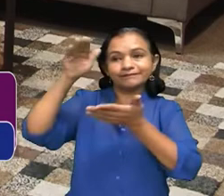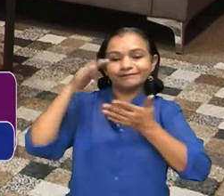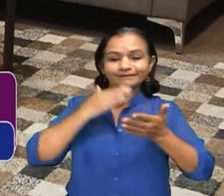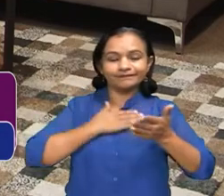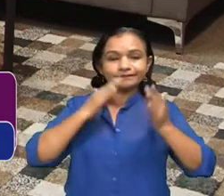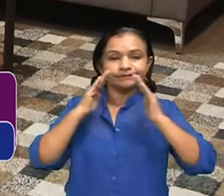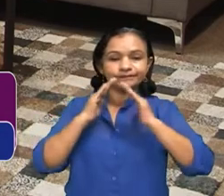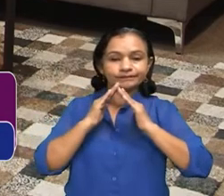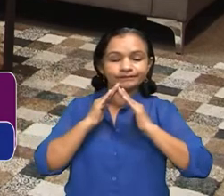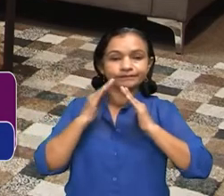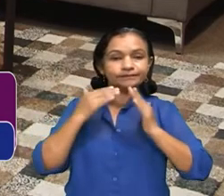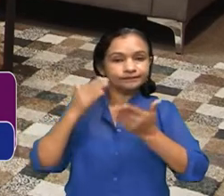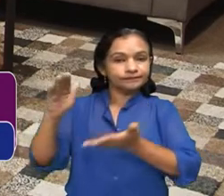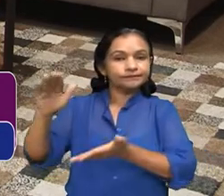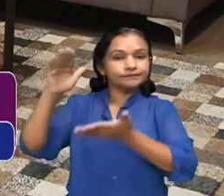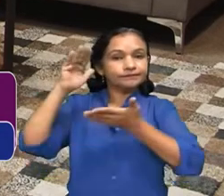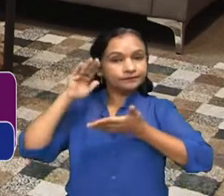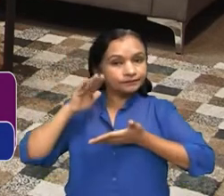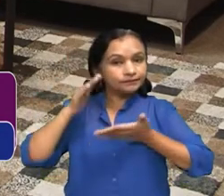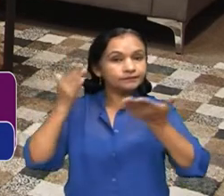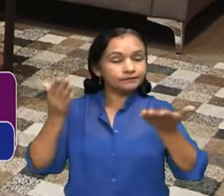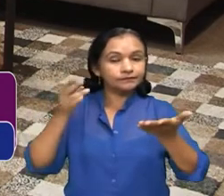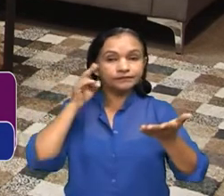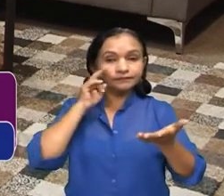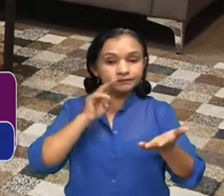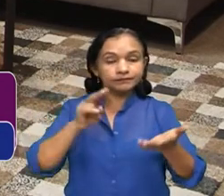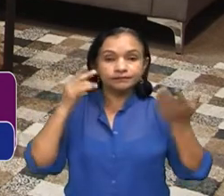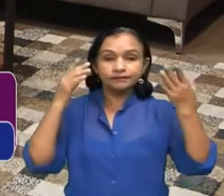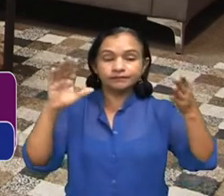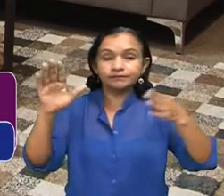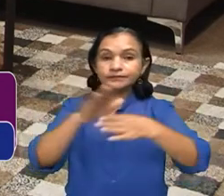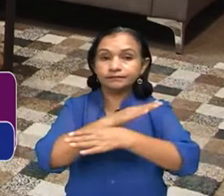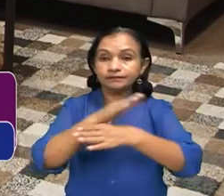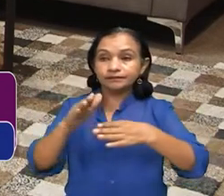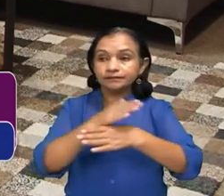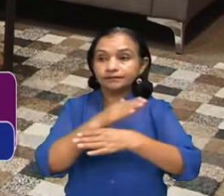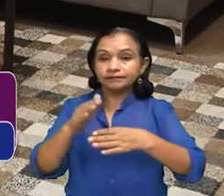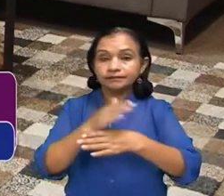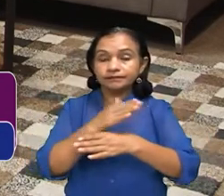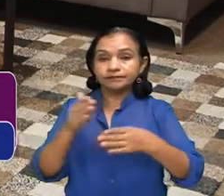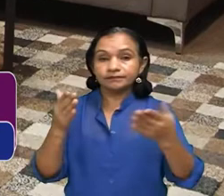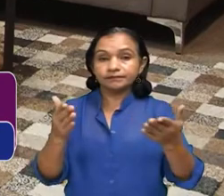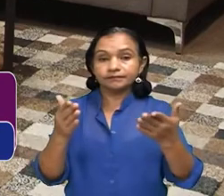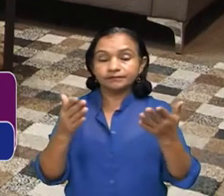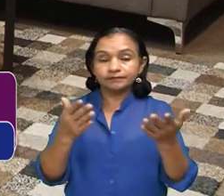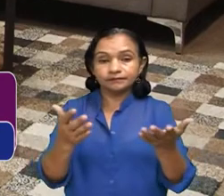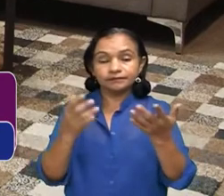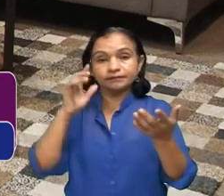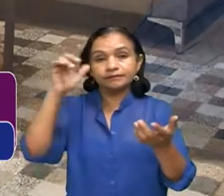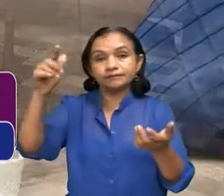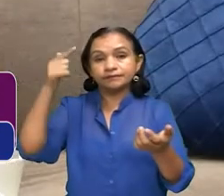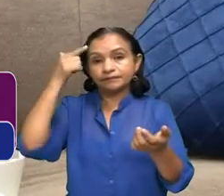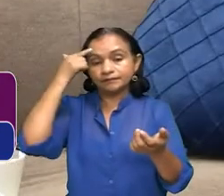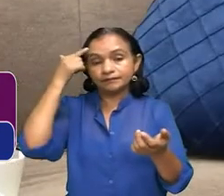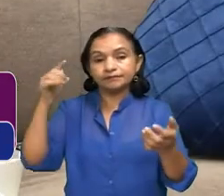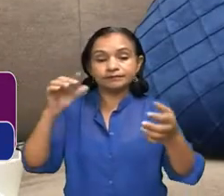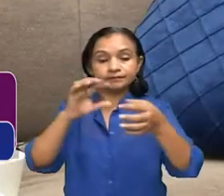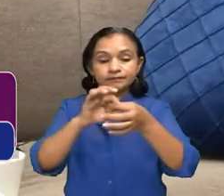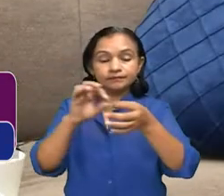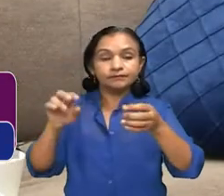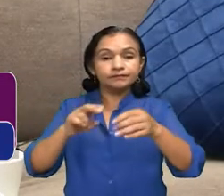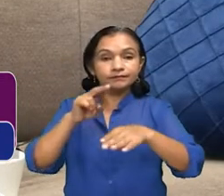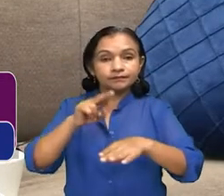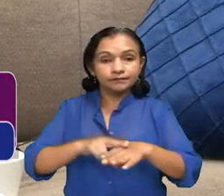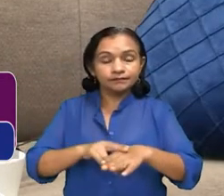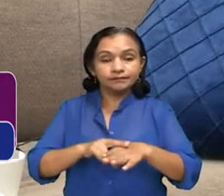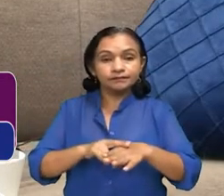domicilio. Y esas son las cosas que estamos viendo ahora y todo es, ¿verdad?, del ánimo del Gobierno de Reconciliación y Unidad